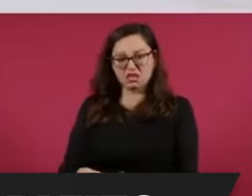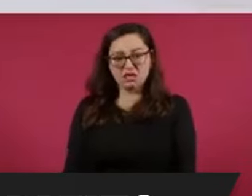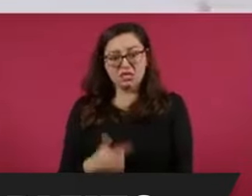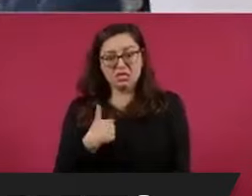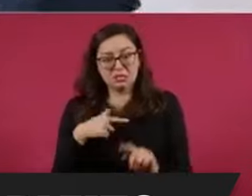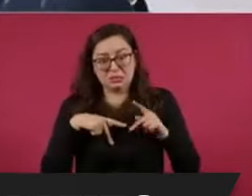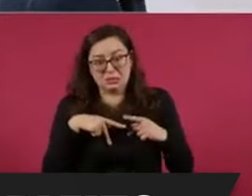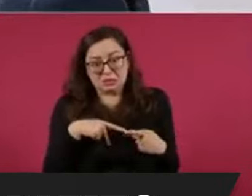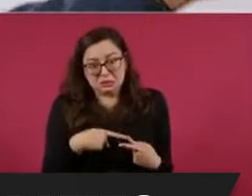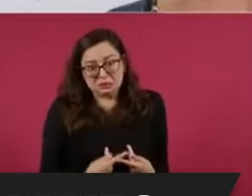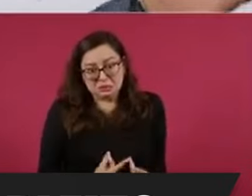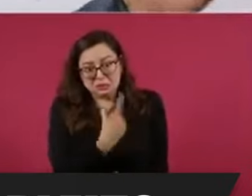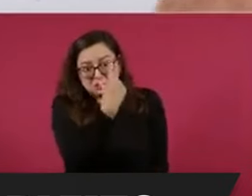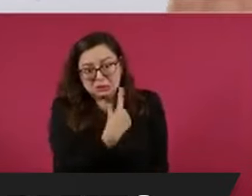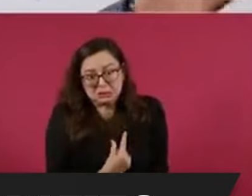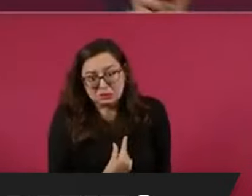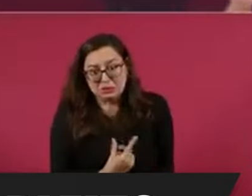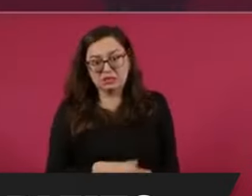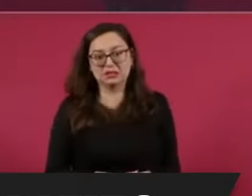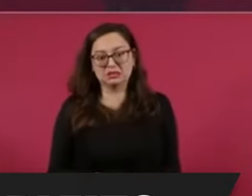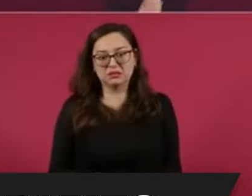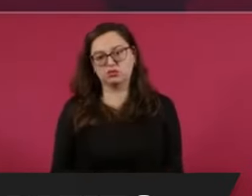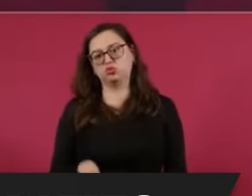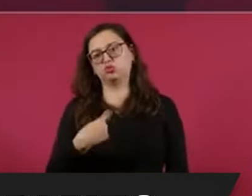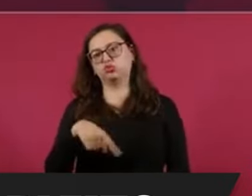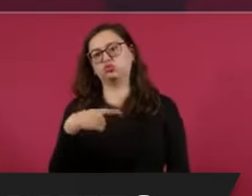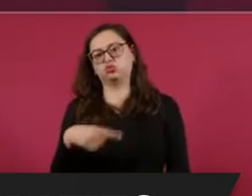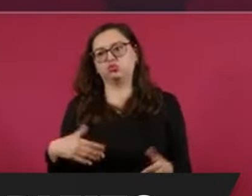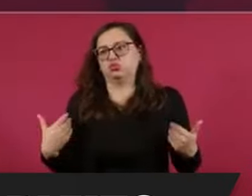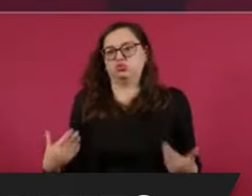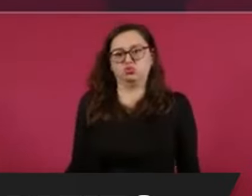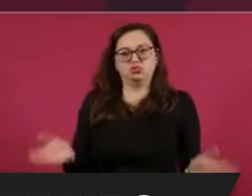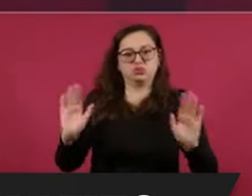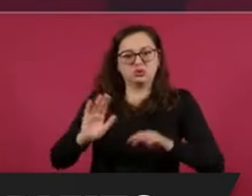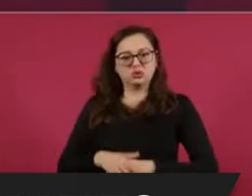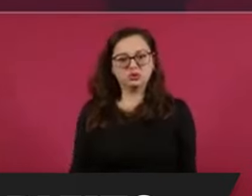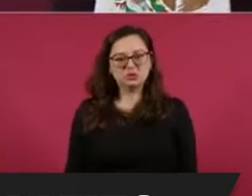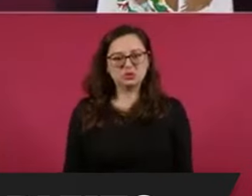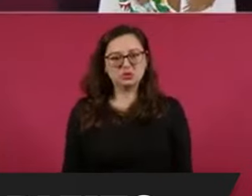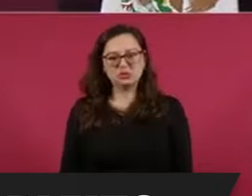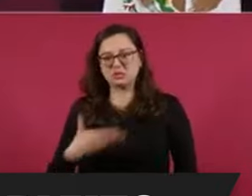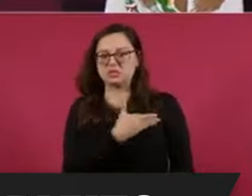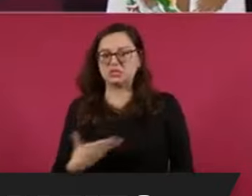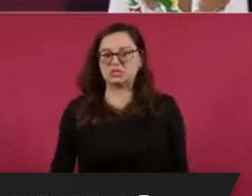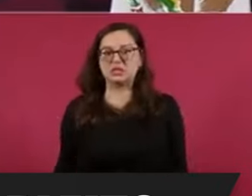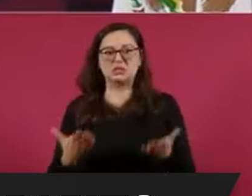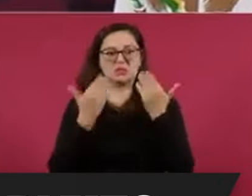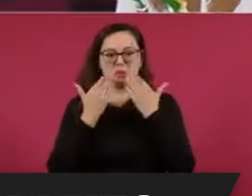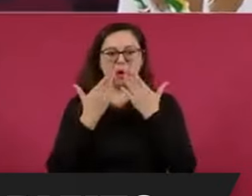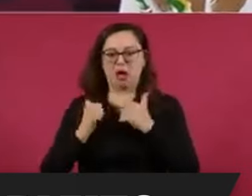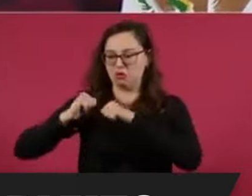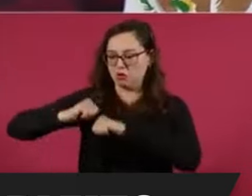O sea, ¿para qué sirve un presidente que no tiene autoridad moral, que no tiene autoridad política?